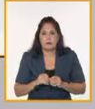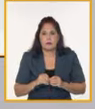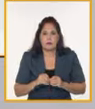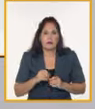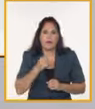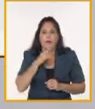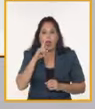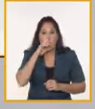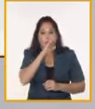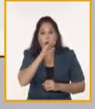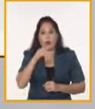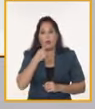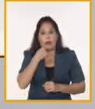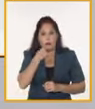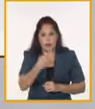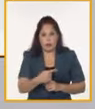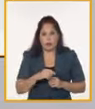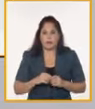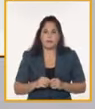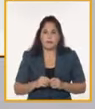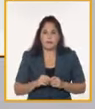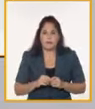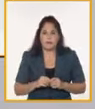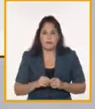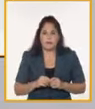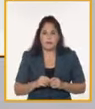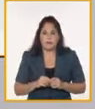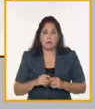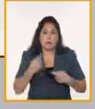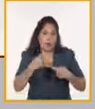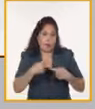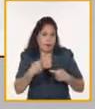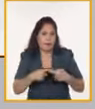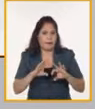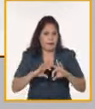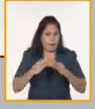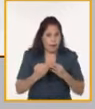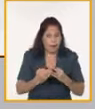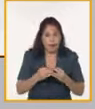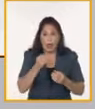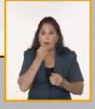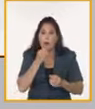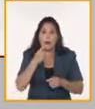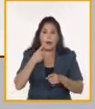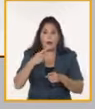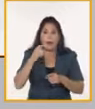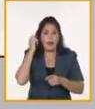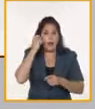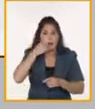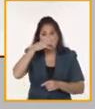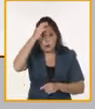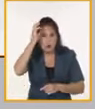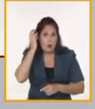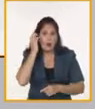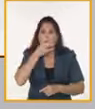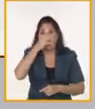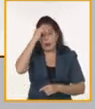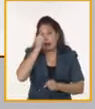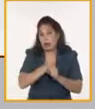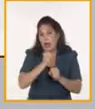establece la la norma eh Por el cónyuge o el familiar hasta el segundo grado consanguineidad Estamos igual por ejemplo se le enfermó el